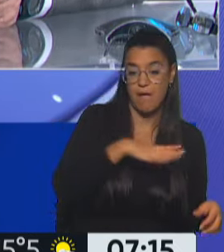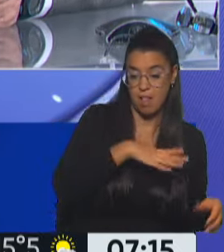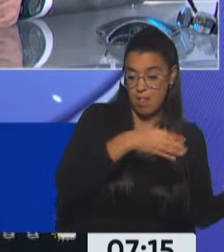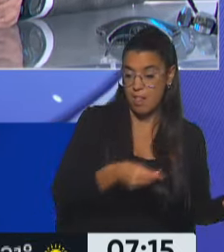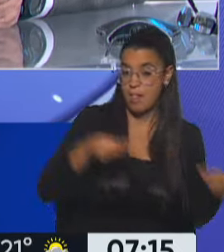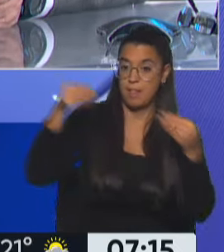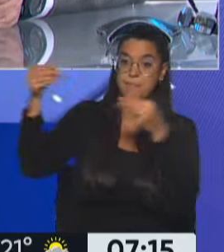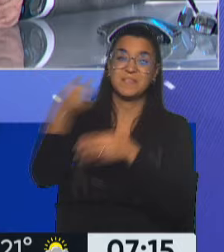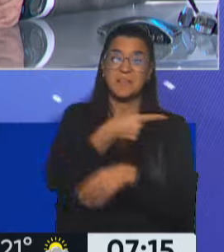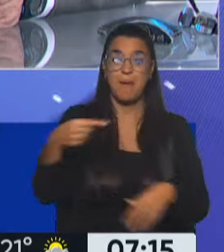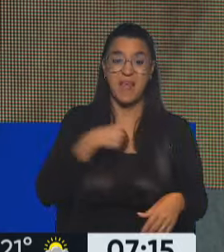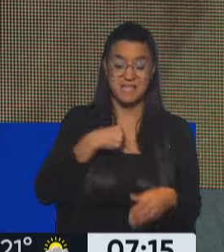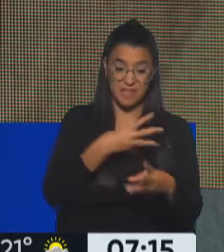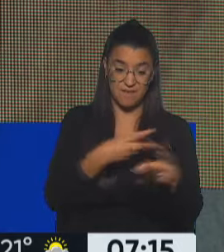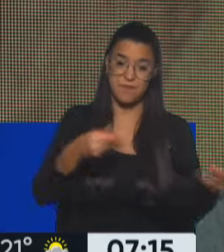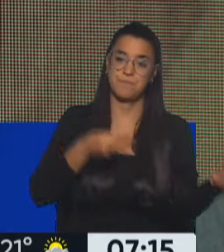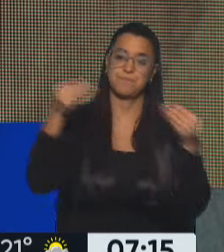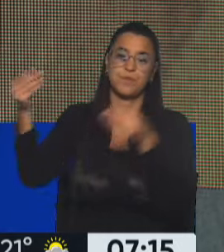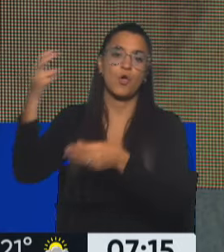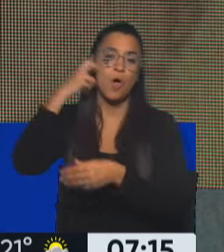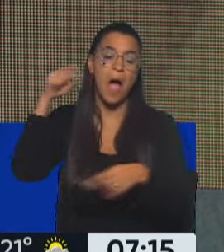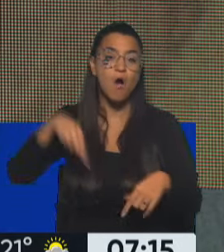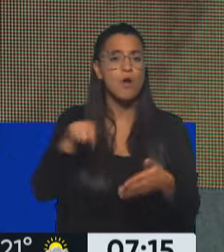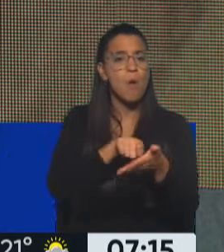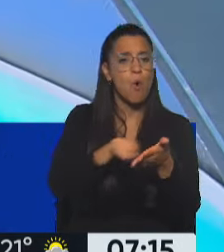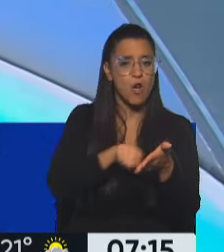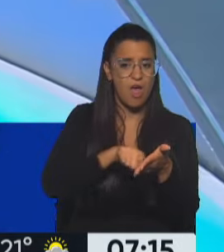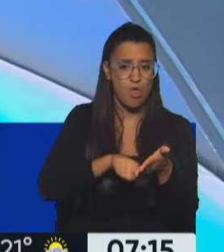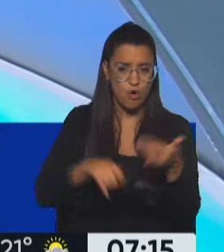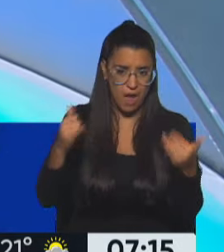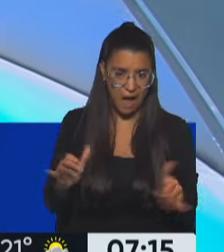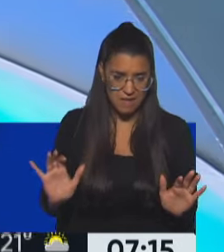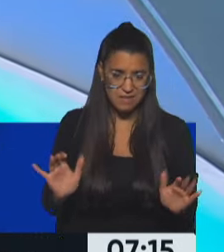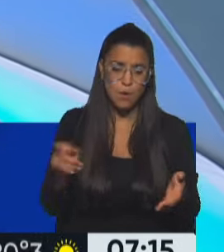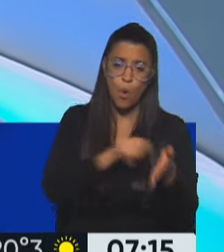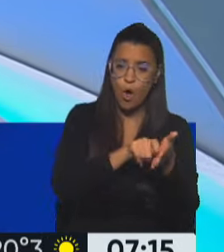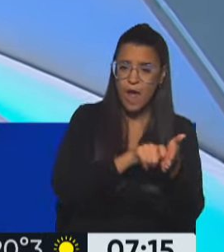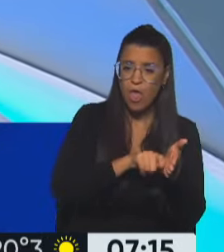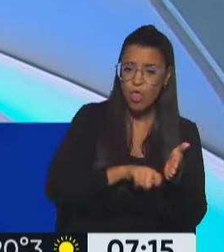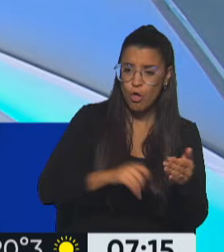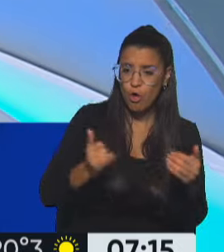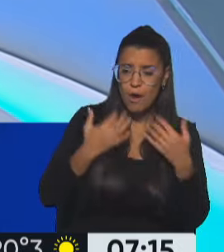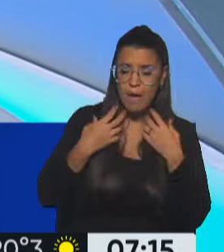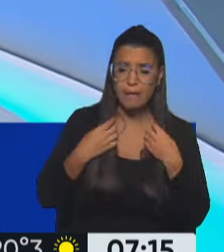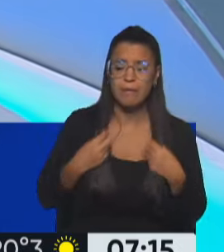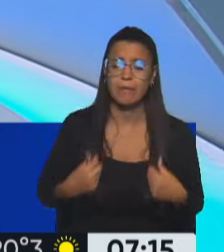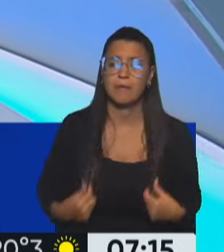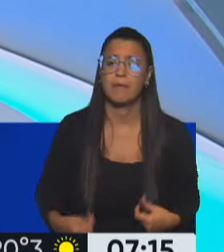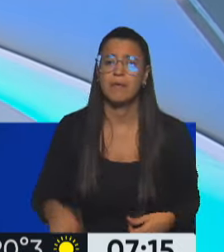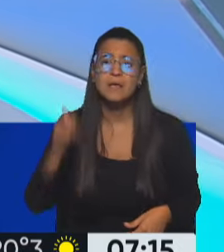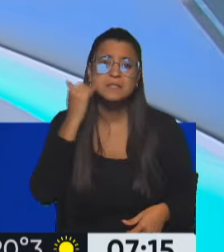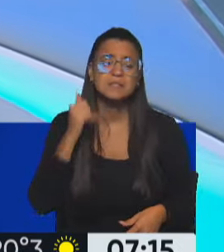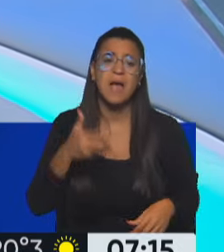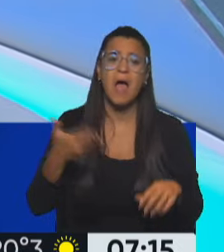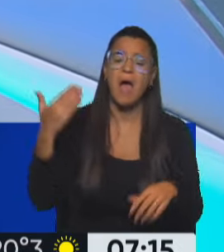después de semana santa hay un borrador en este momento que está circulando sigue circulando B sigue circulando un borrador un borrador que ya se lo han